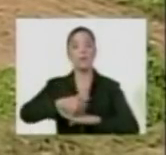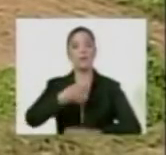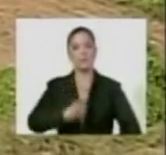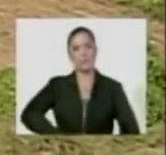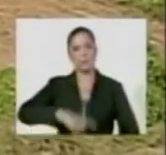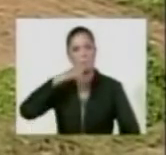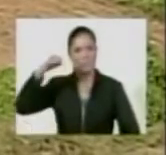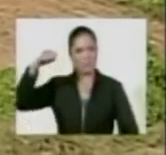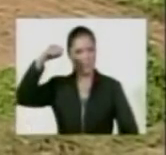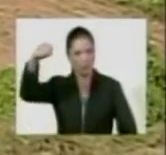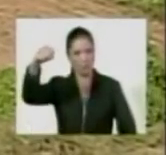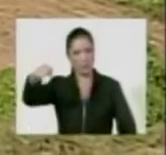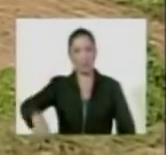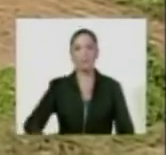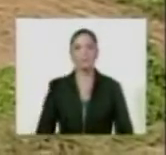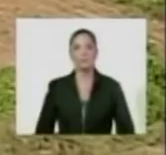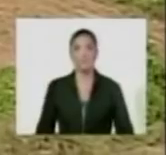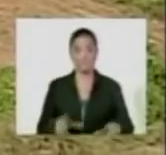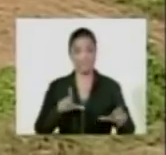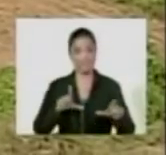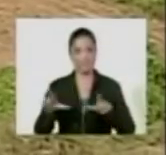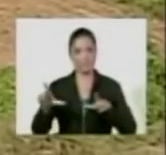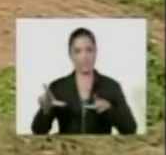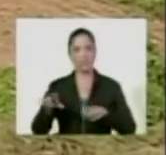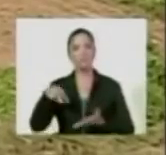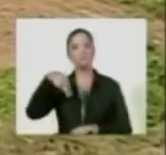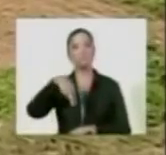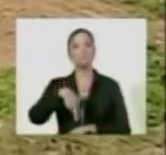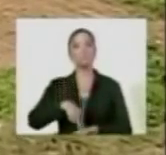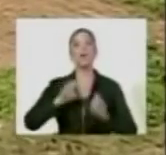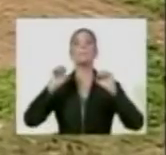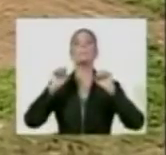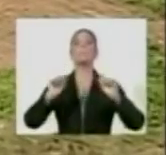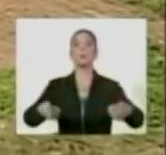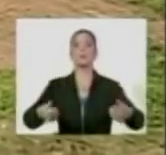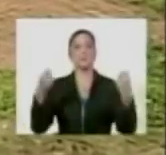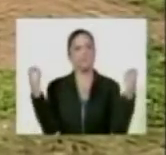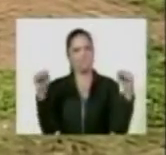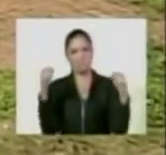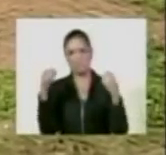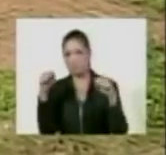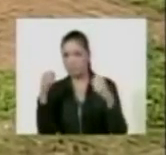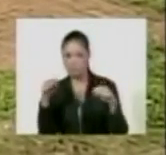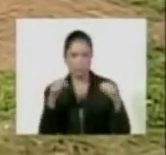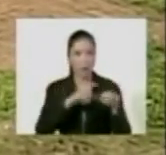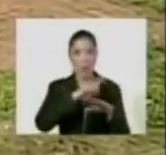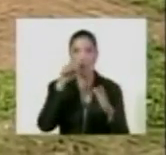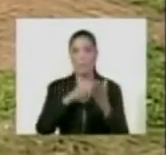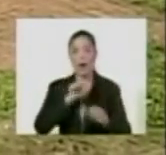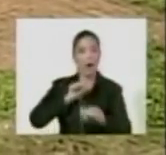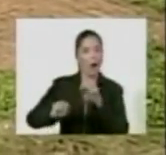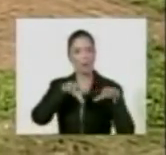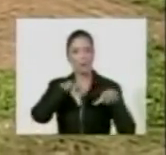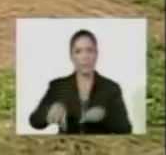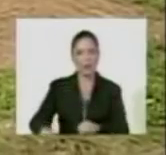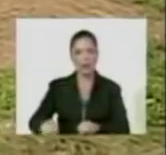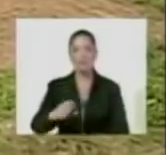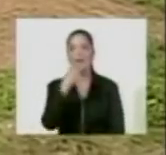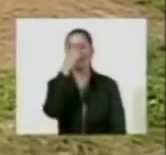Maduro Moros, quien ya se prepara para dar la voz de inicio para el ejercicio de acción integral antiimperialista